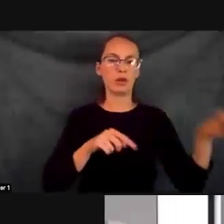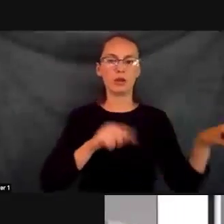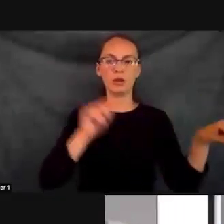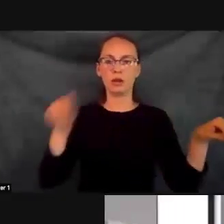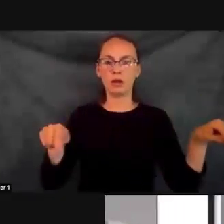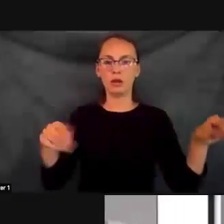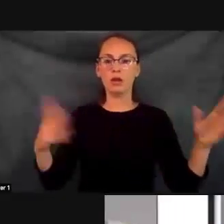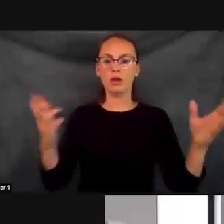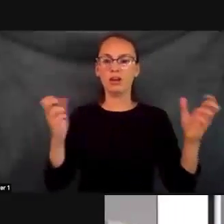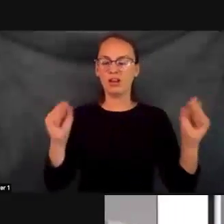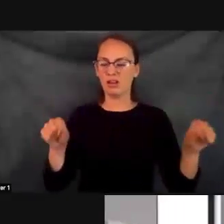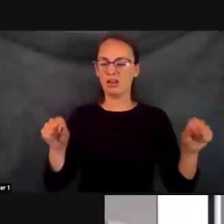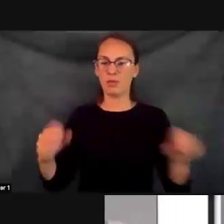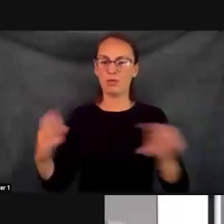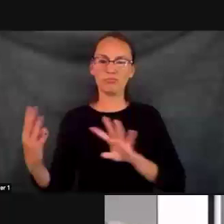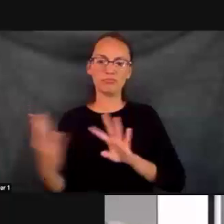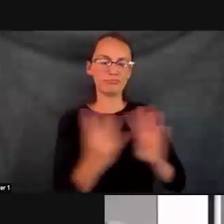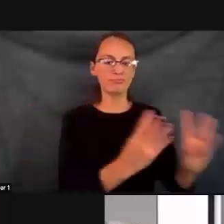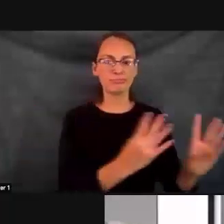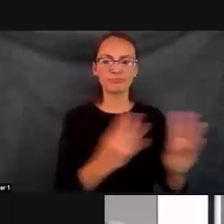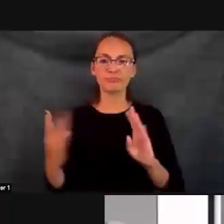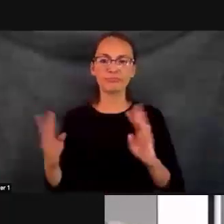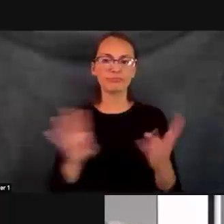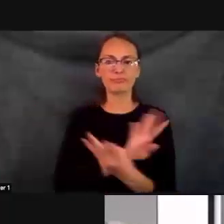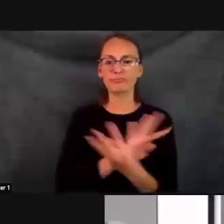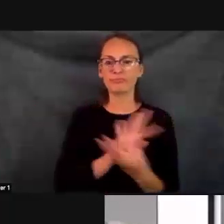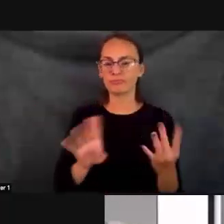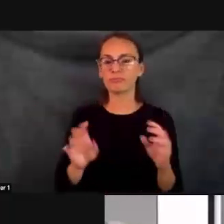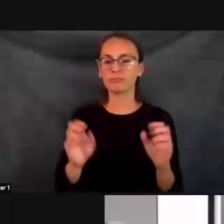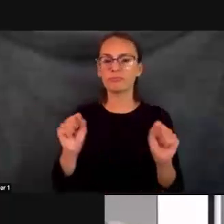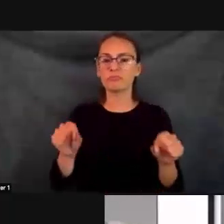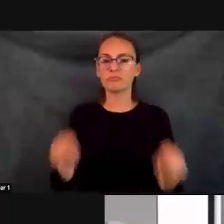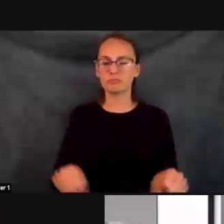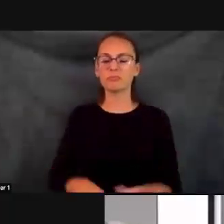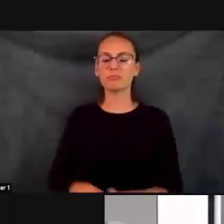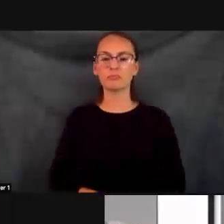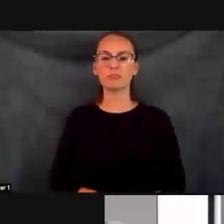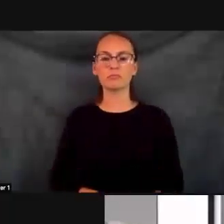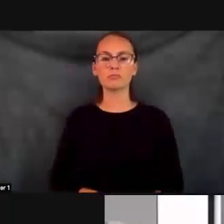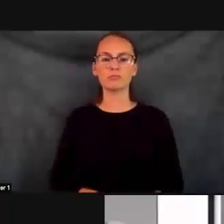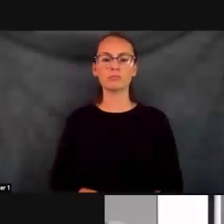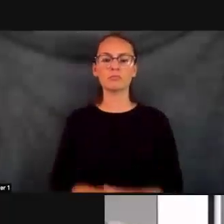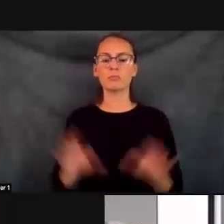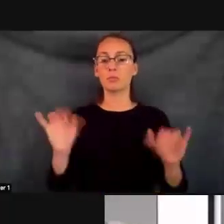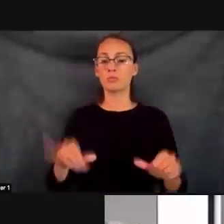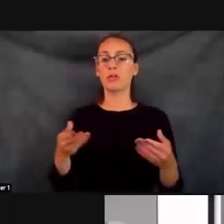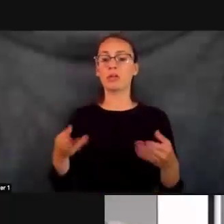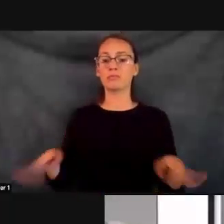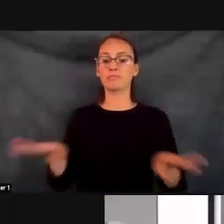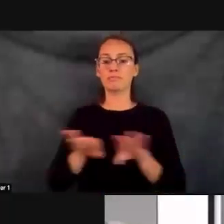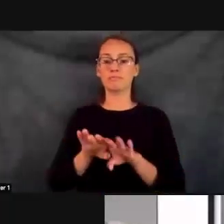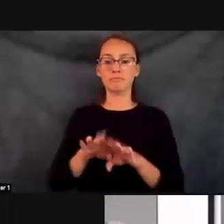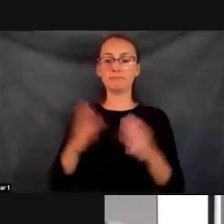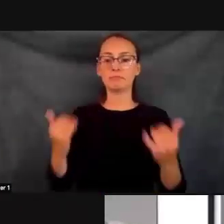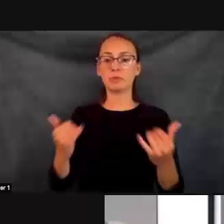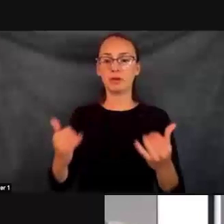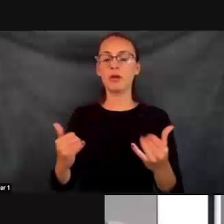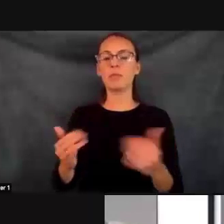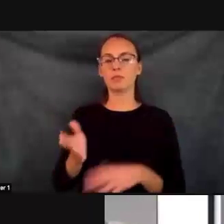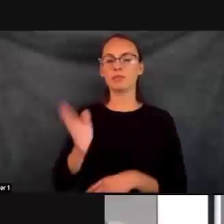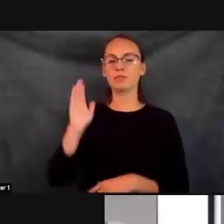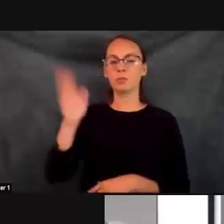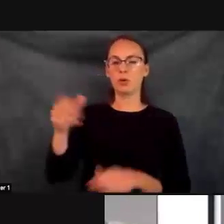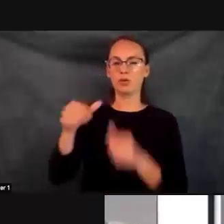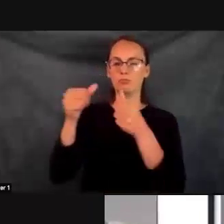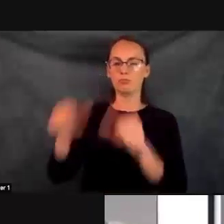eso aumentará la base imponible de la ciudad. Eso concluye mis declaraciones en este momento.